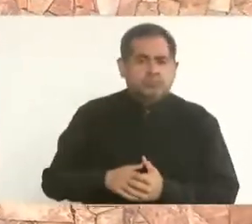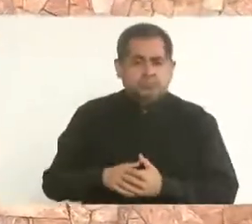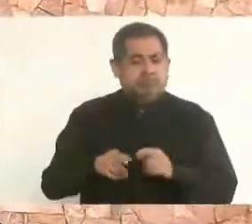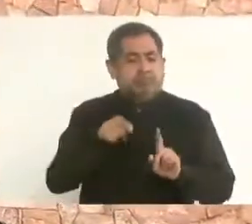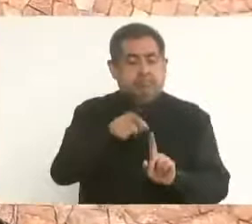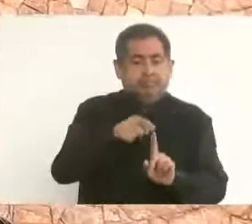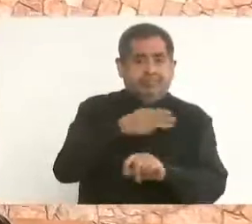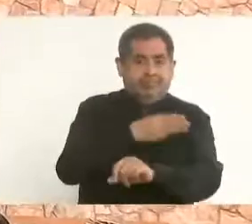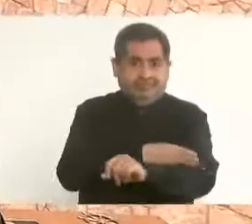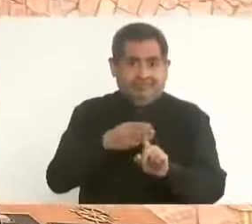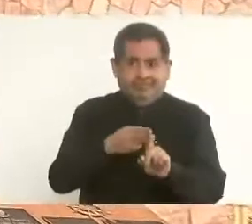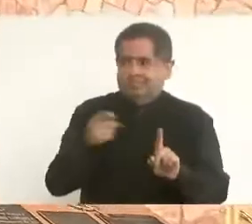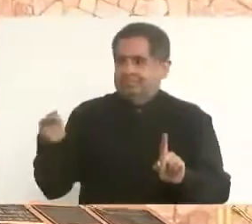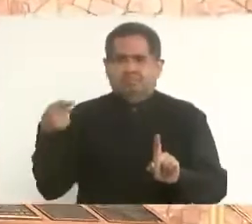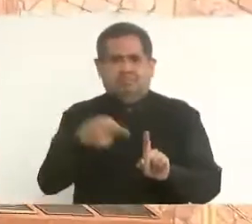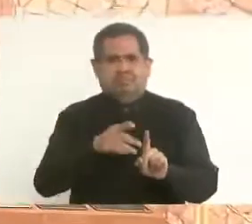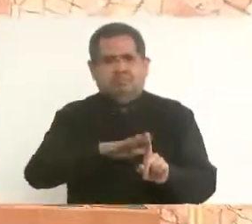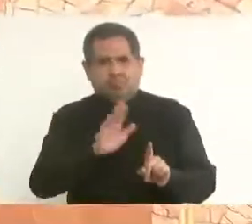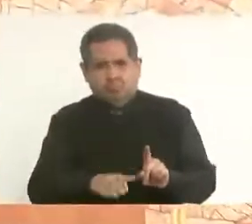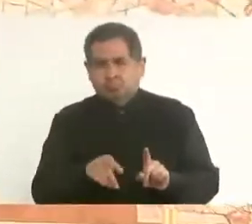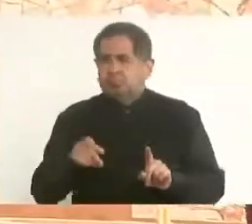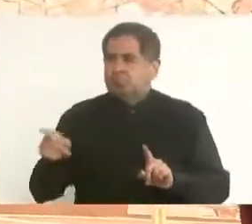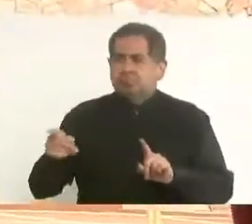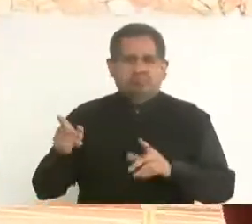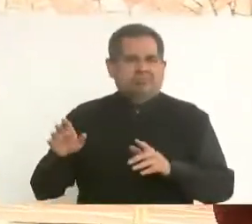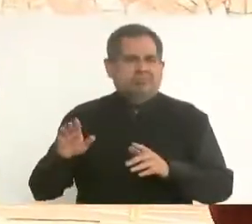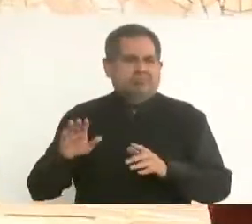y se da el golpe de Estado,